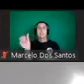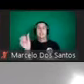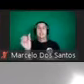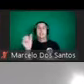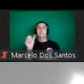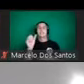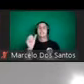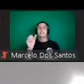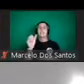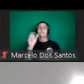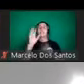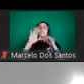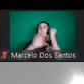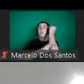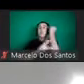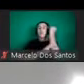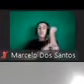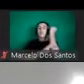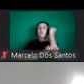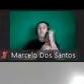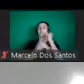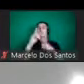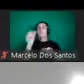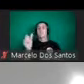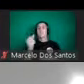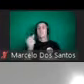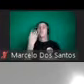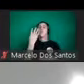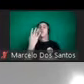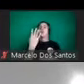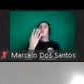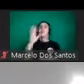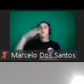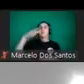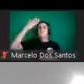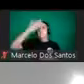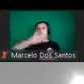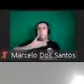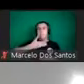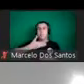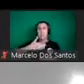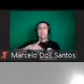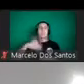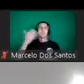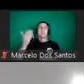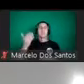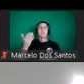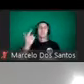Caaguazú, 4 participantes del departamento de Caazapá, 1 participante del departamento de